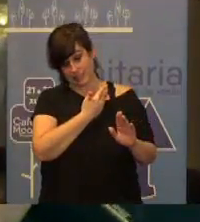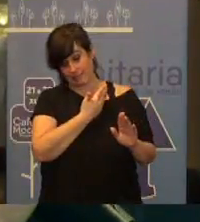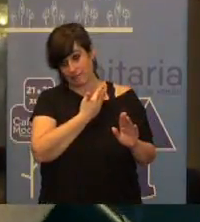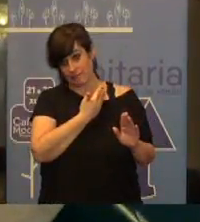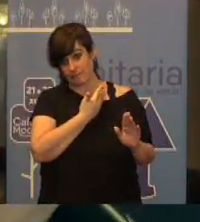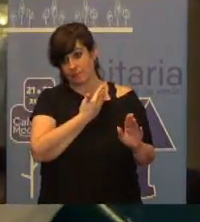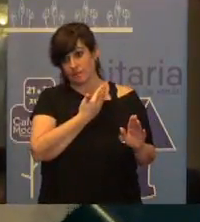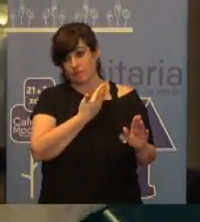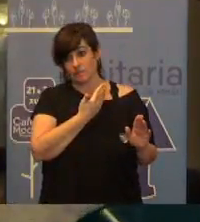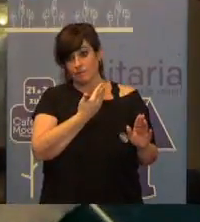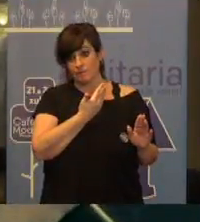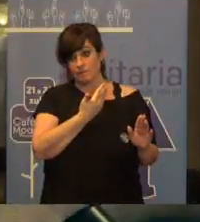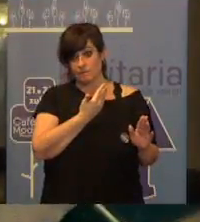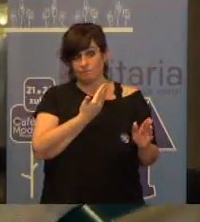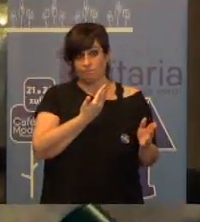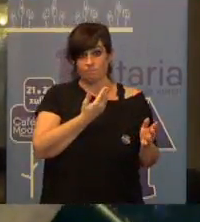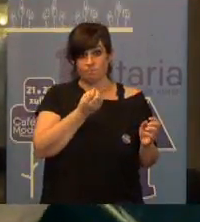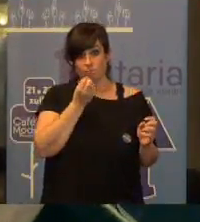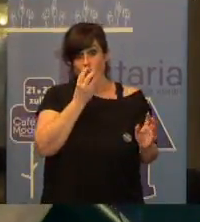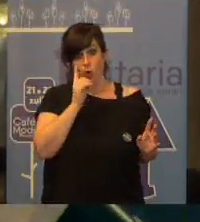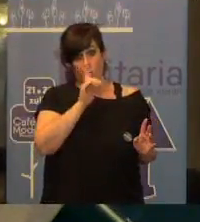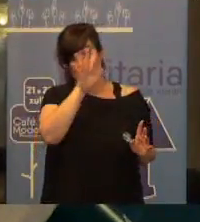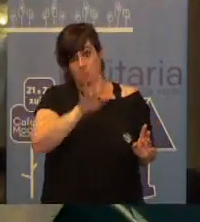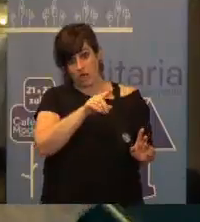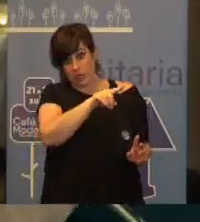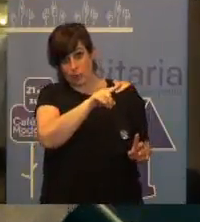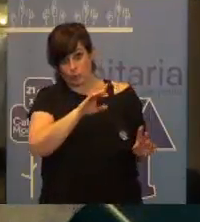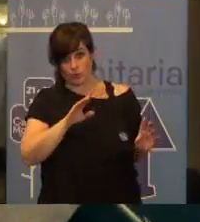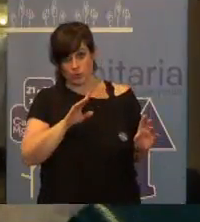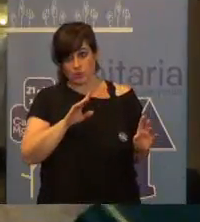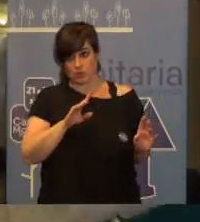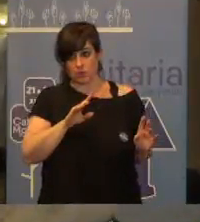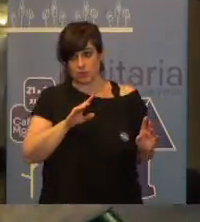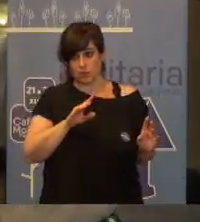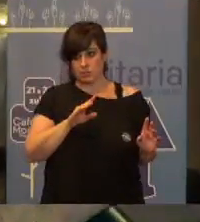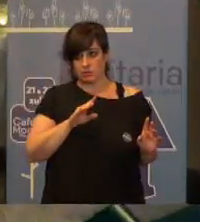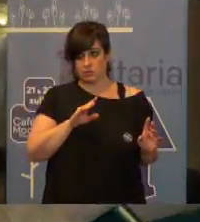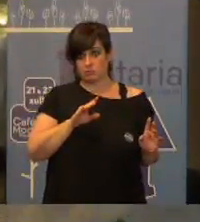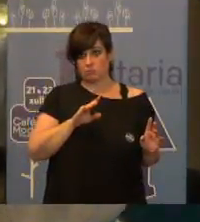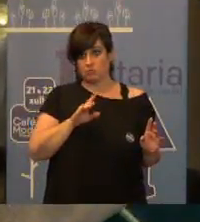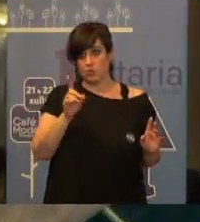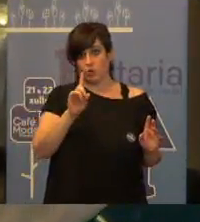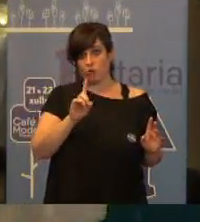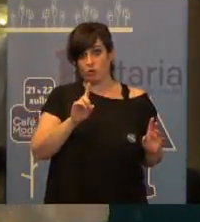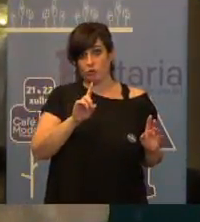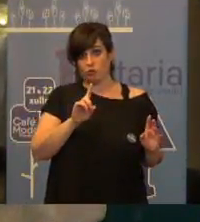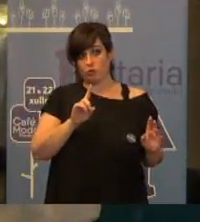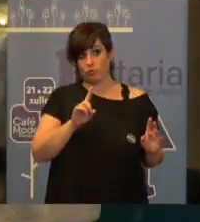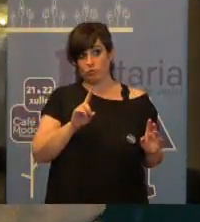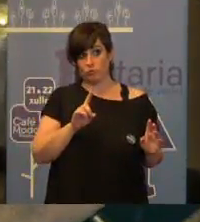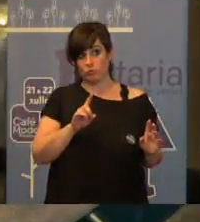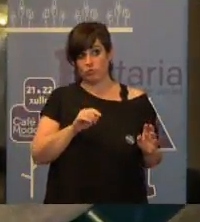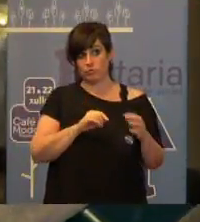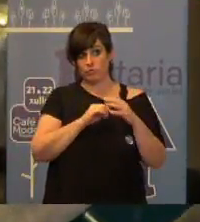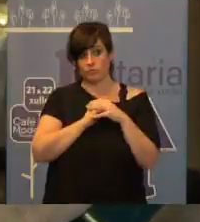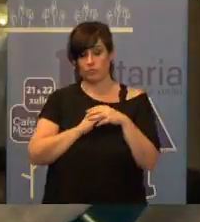que tiña que ver, bueno, según te parecía a ti, con que non darlle ou non facilitar o goberno ao